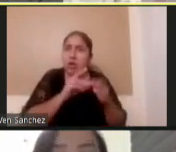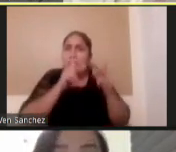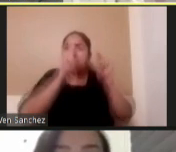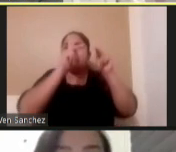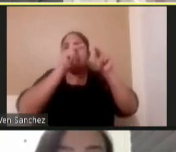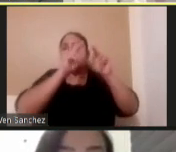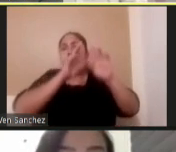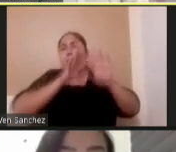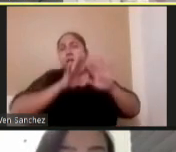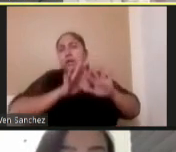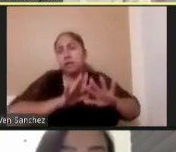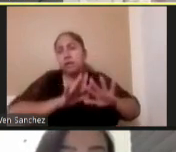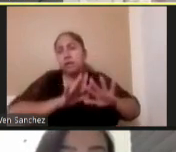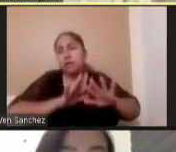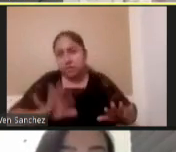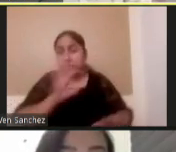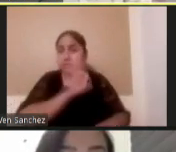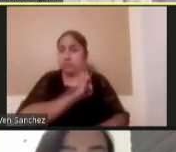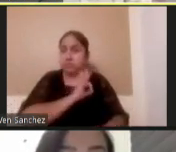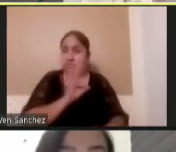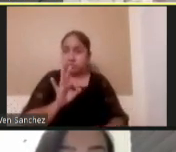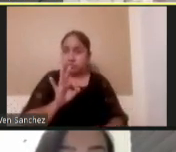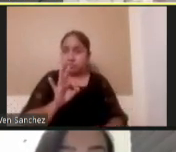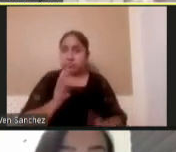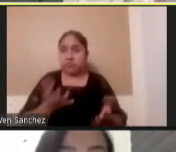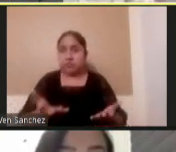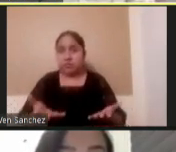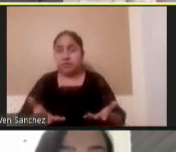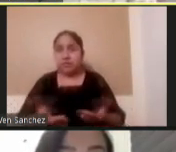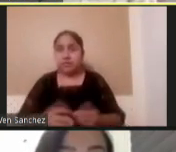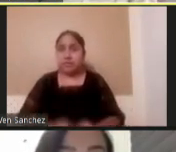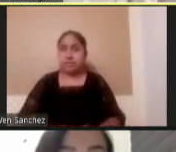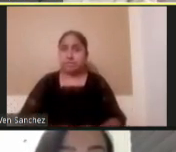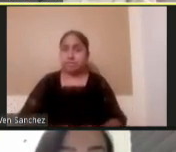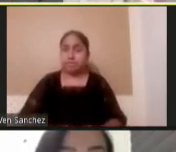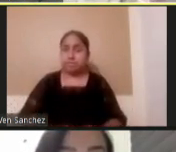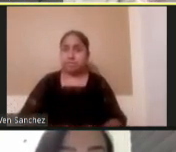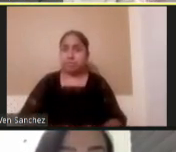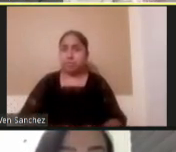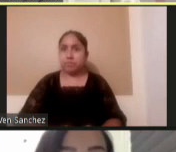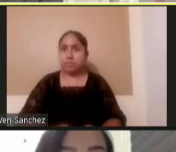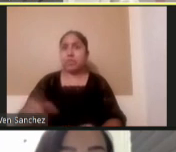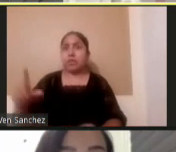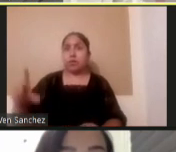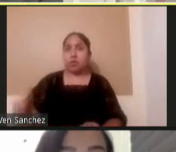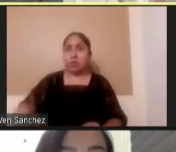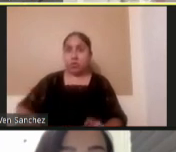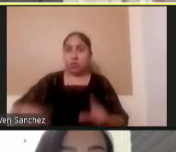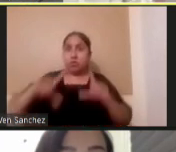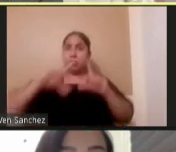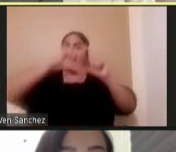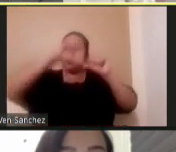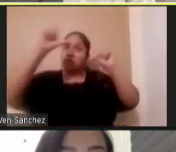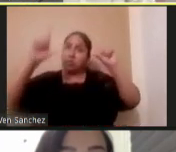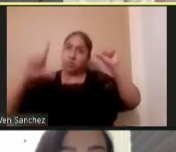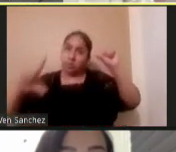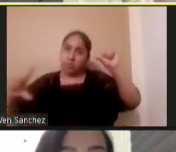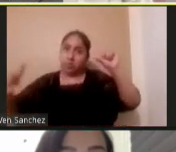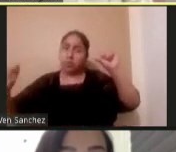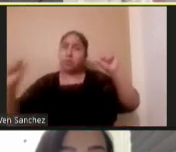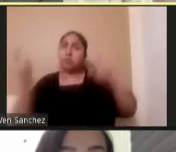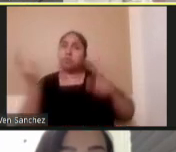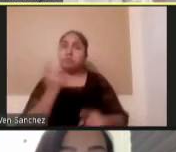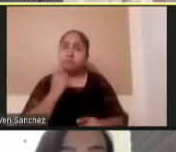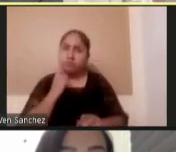la Policía Municipal y con las fuerzas estatales. A nombre del Gobierno Federal, agradezco